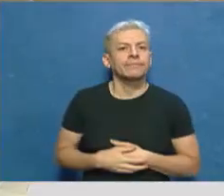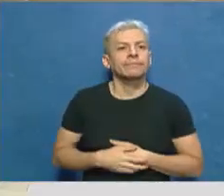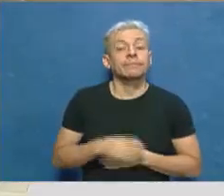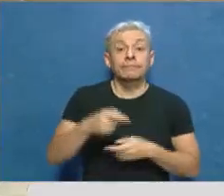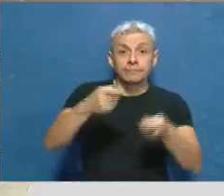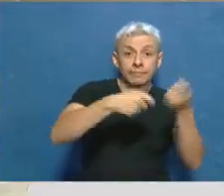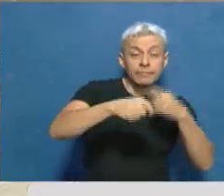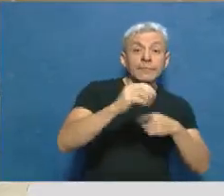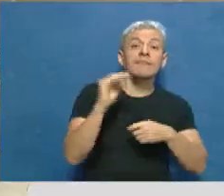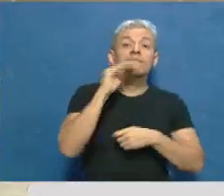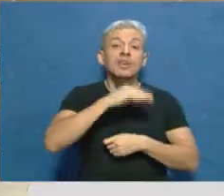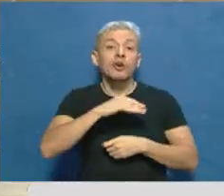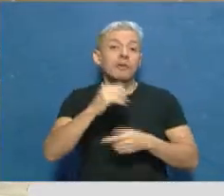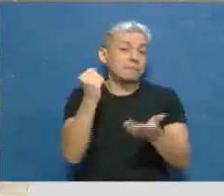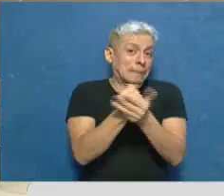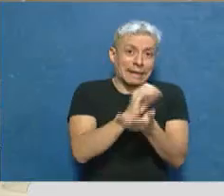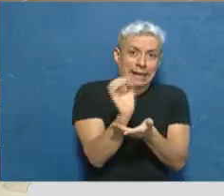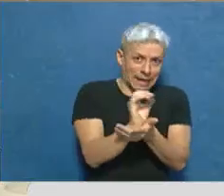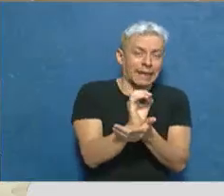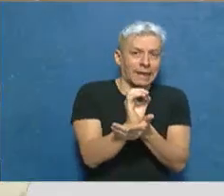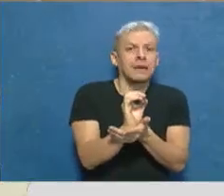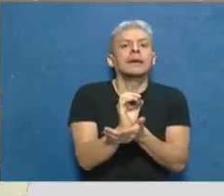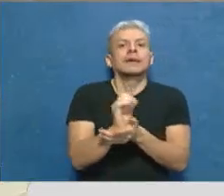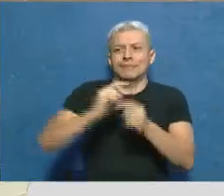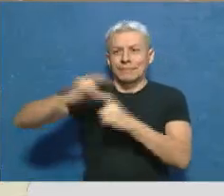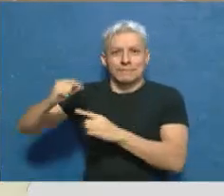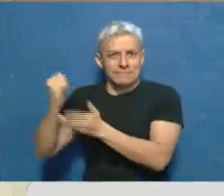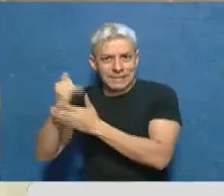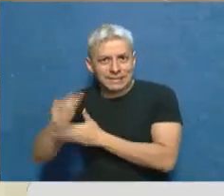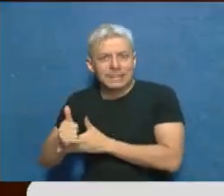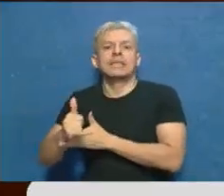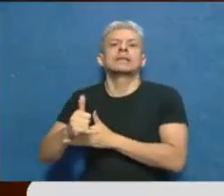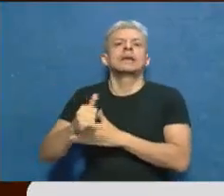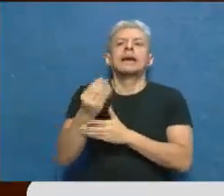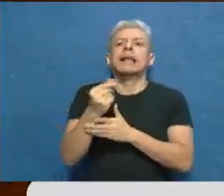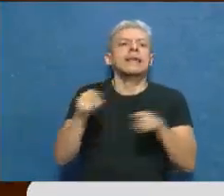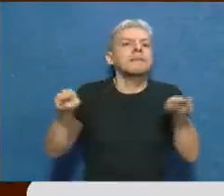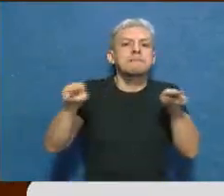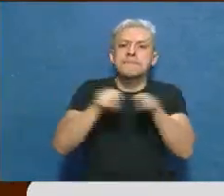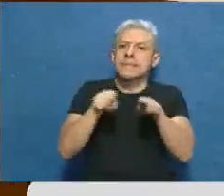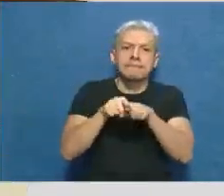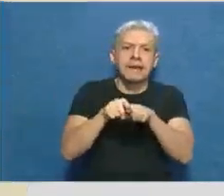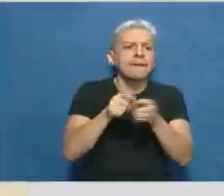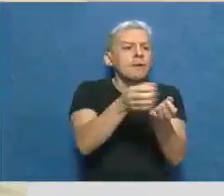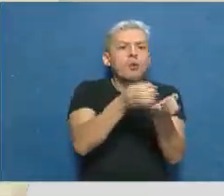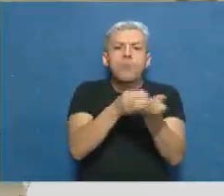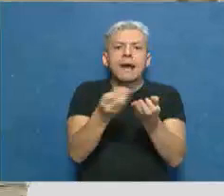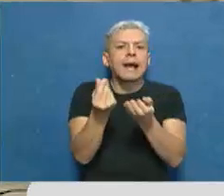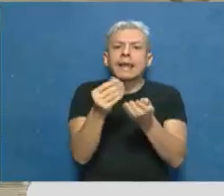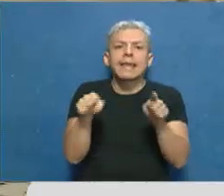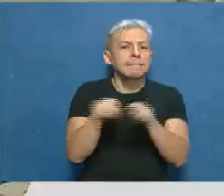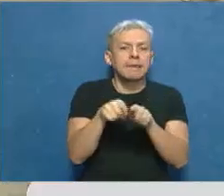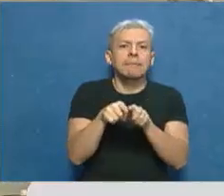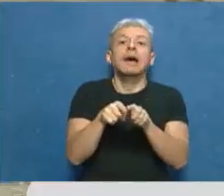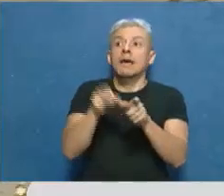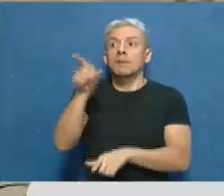granel, complementario del vino fraccionado, trabaja con los mismos tipos y calidades de vinos y contribuye a que más consumidores tengan acceso